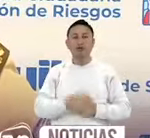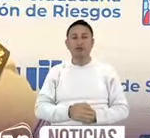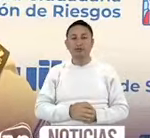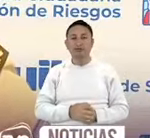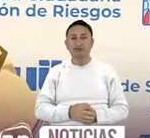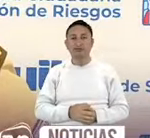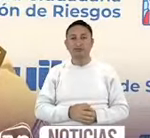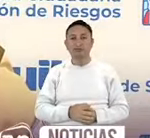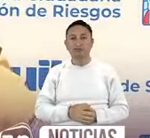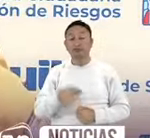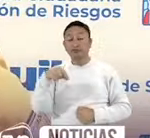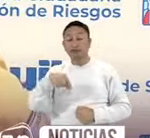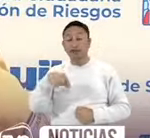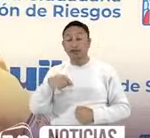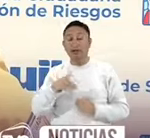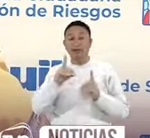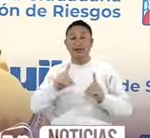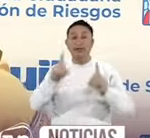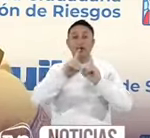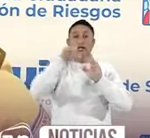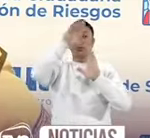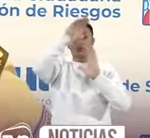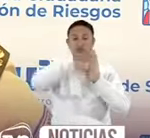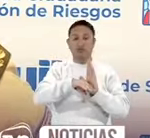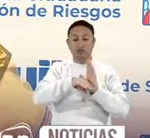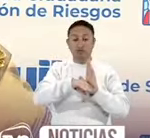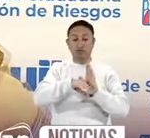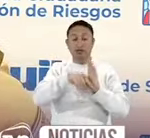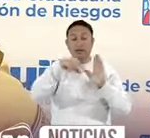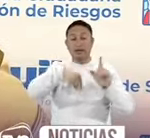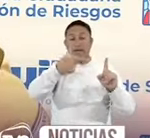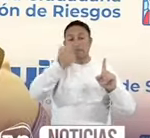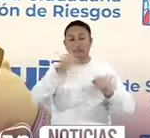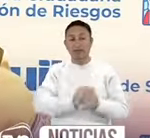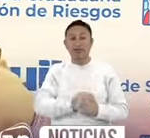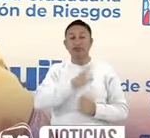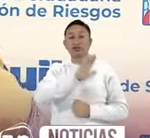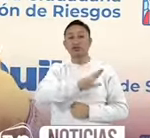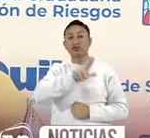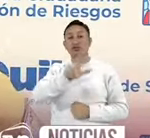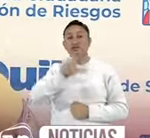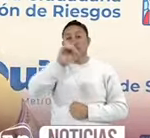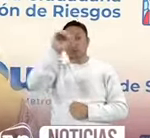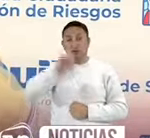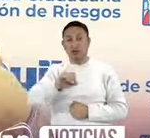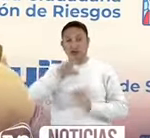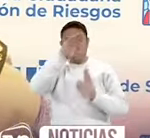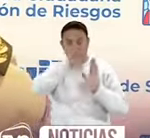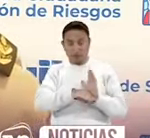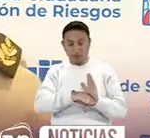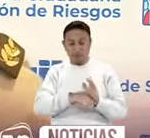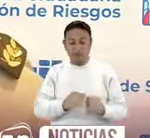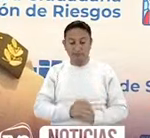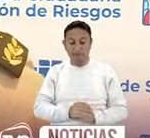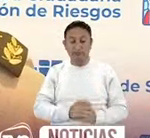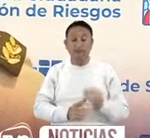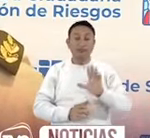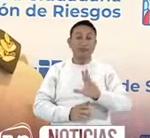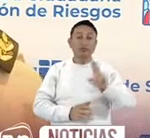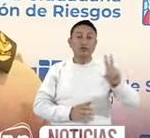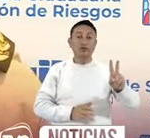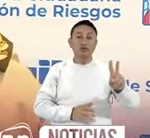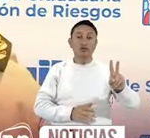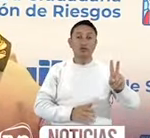reducción efectivamente en lo que es muertes violentas, un 53% de reducción. Entonces, el 52% pertenece a